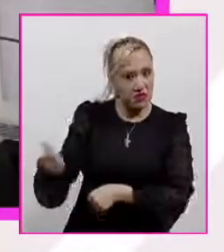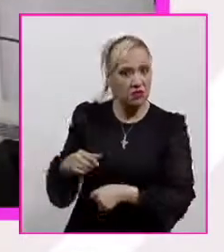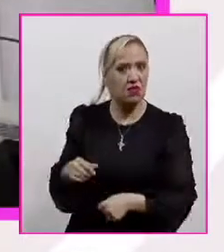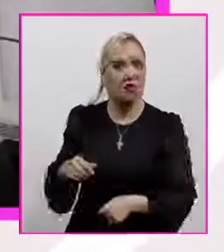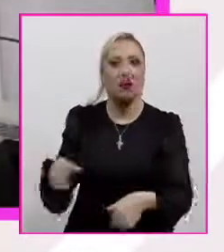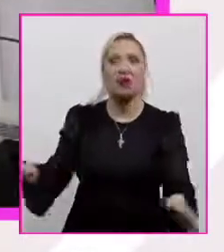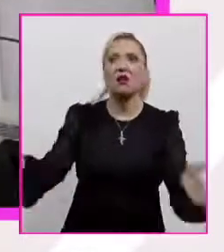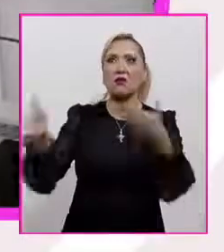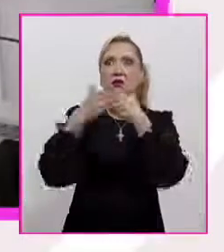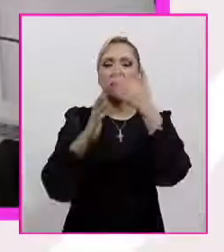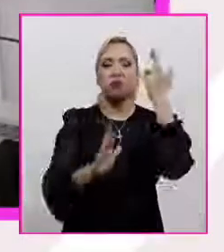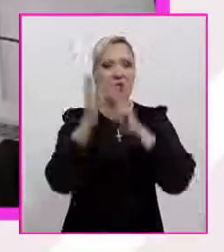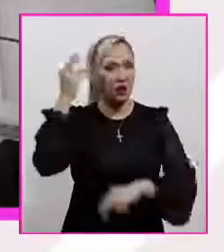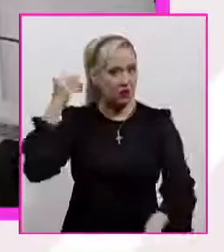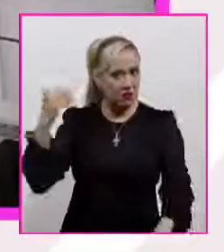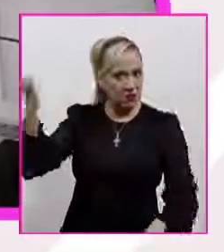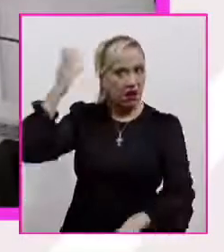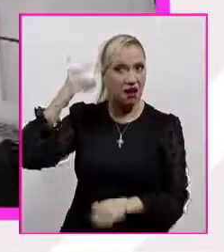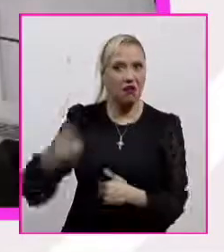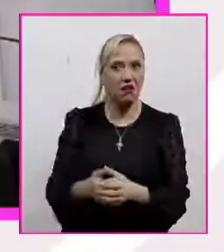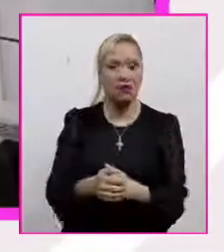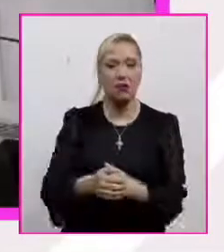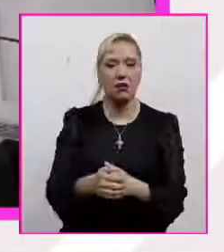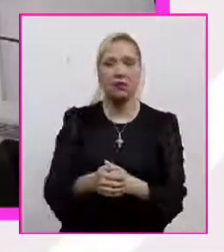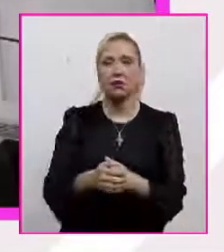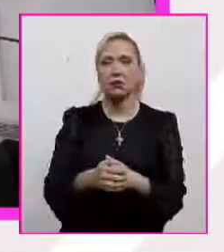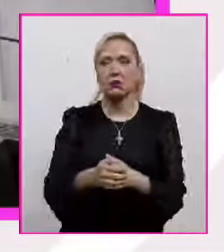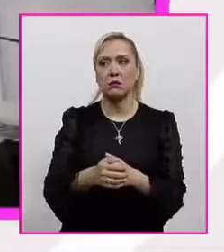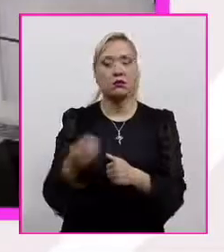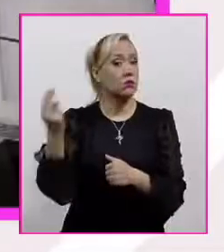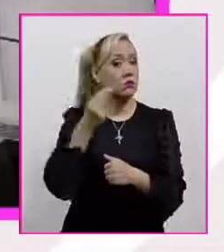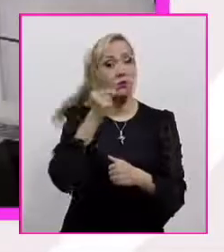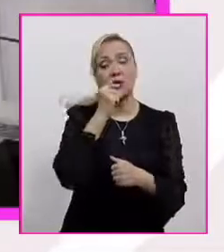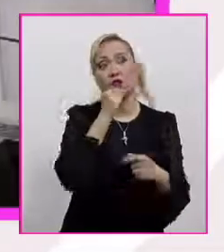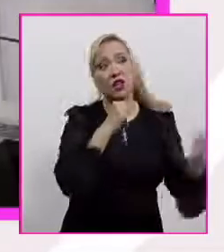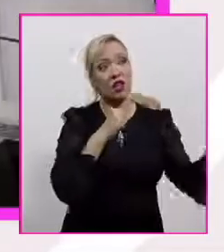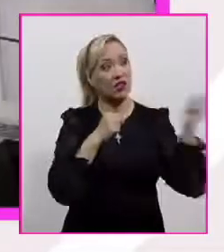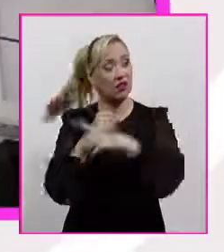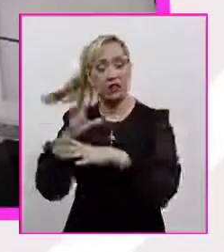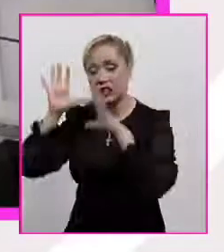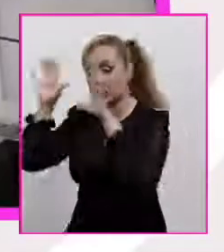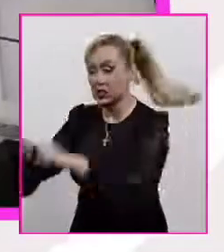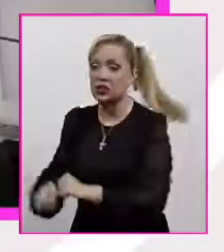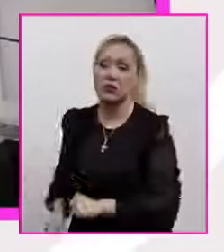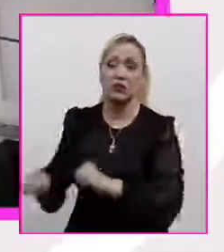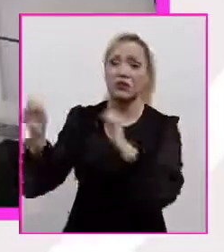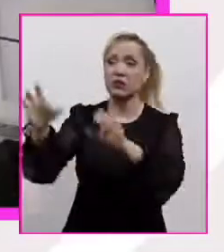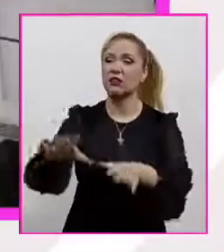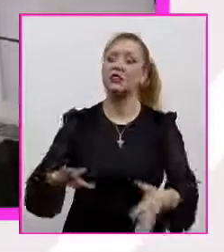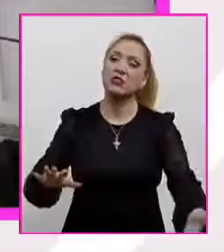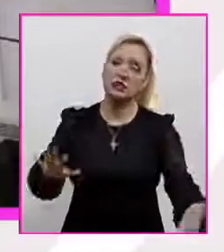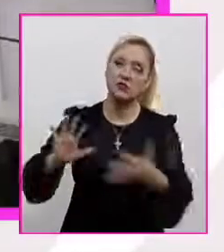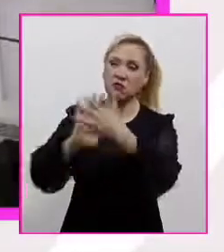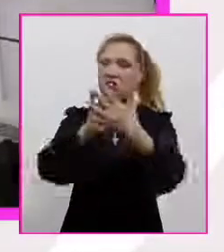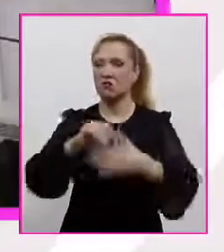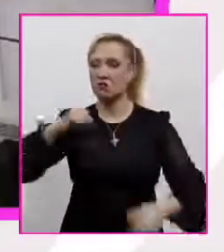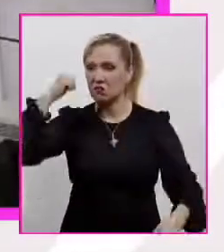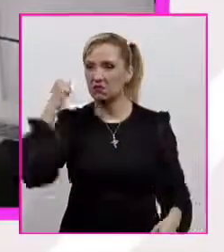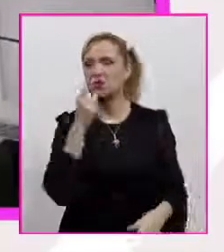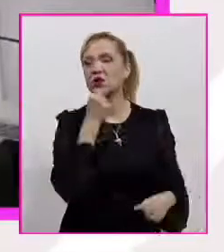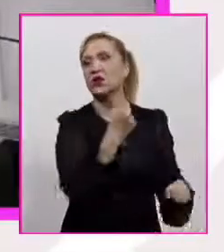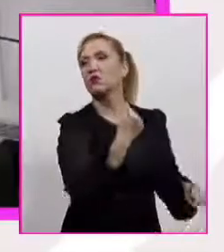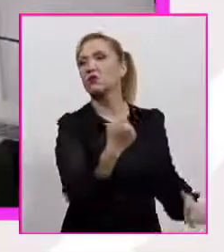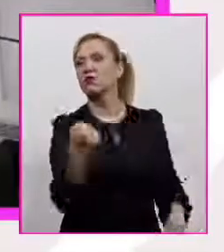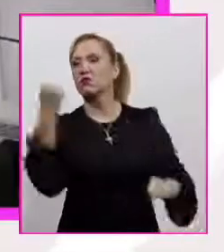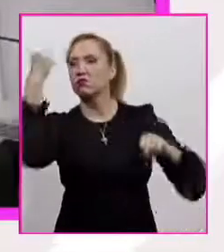las carreteras, bueno, necesitamos utilizar la fuerza y necesitamos utilizar que haya más presencia de, bueno,